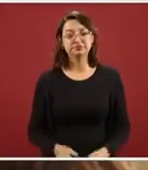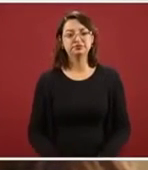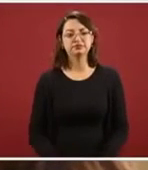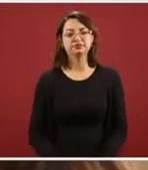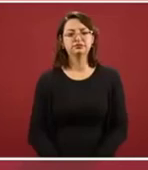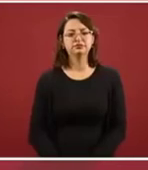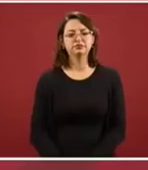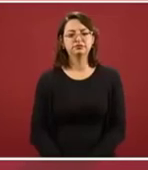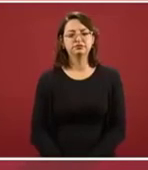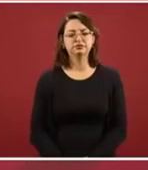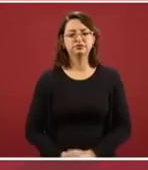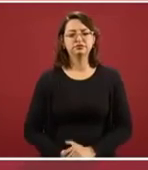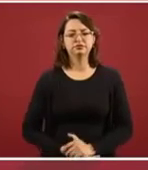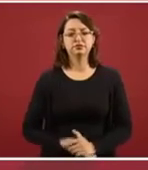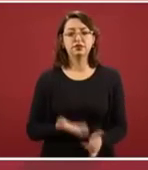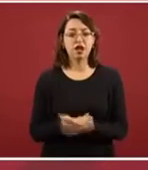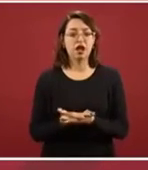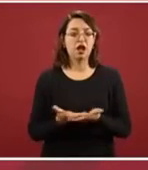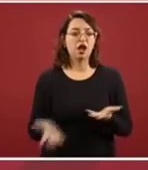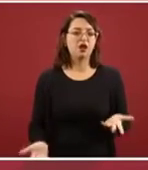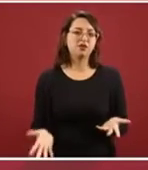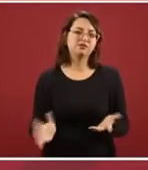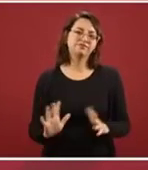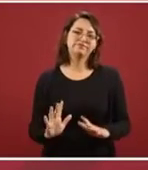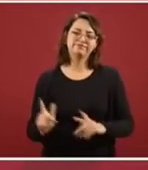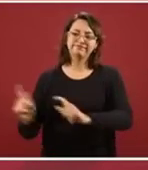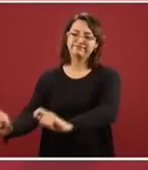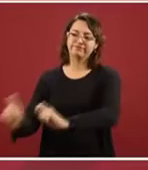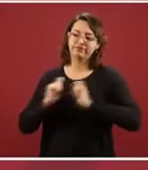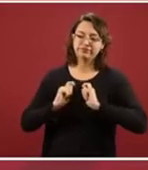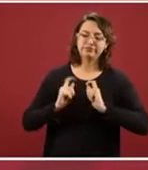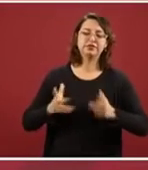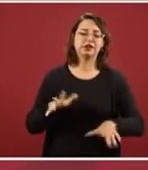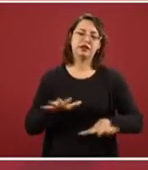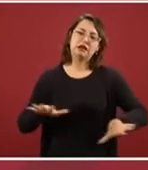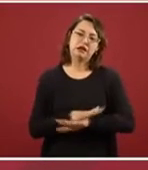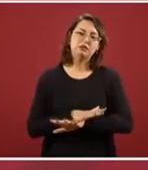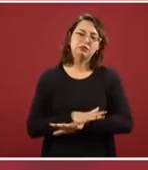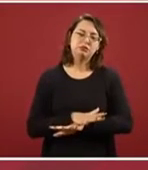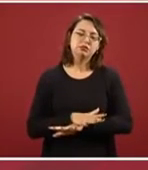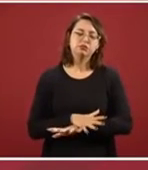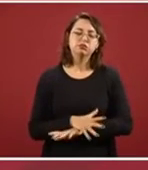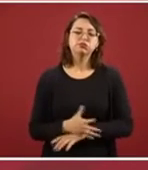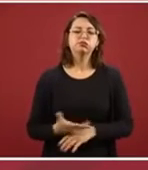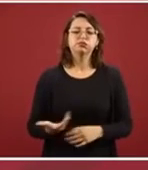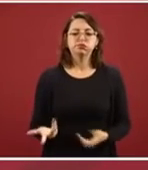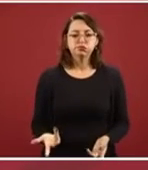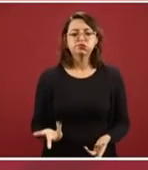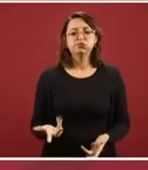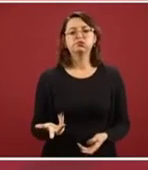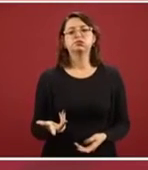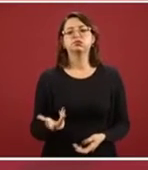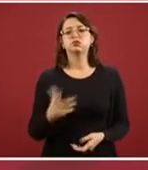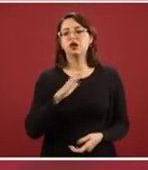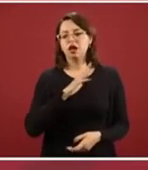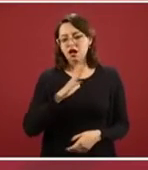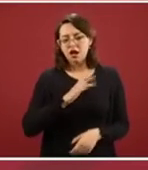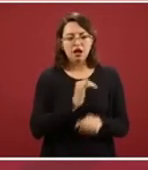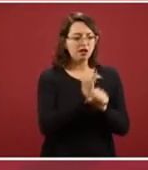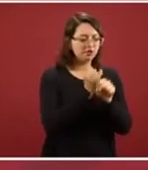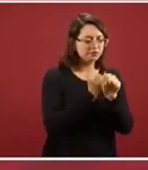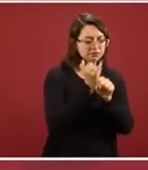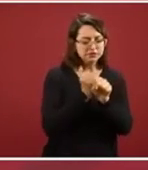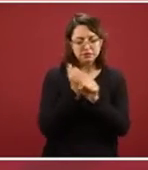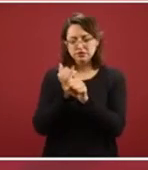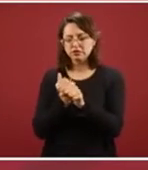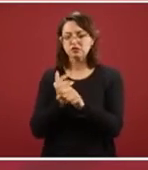ya hay un cambio en todo esto. Y sí, si hay investigaciones